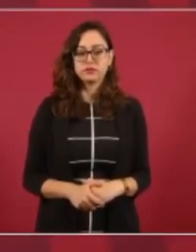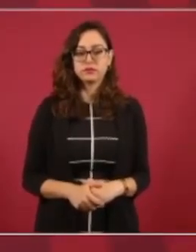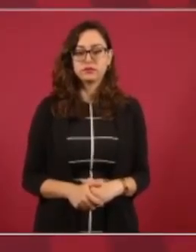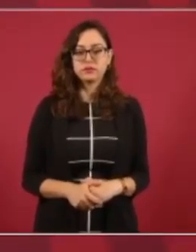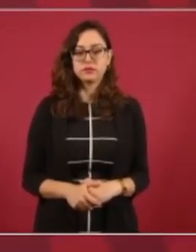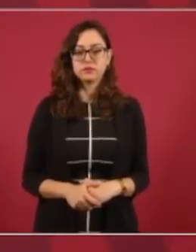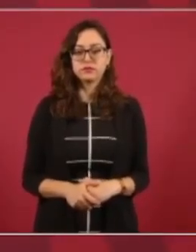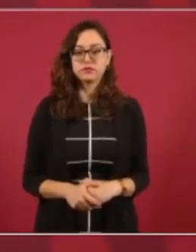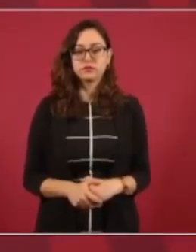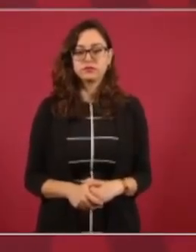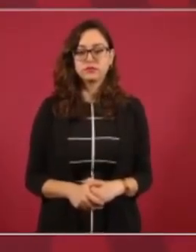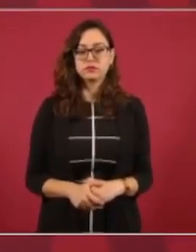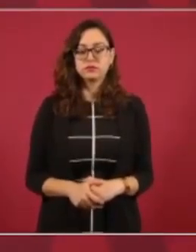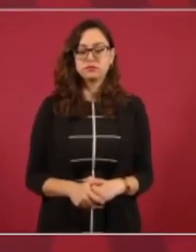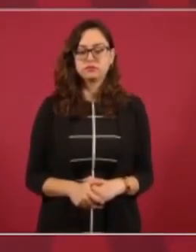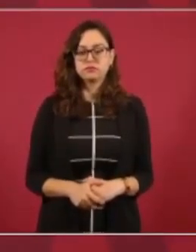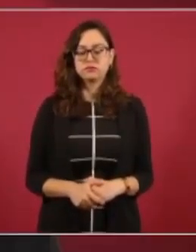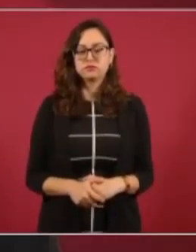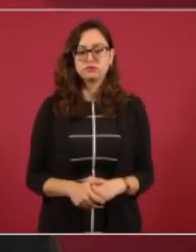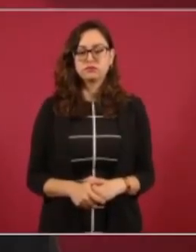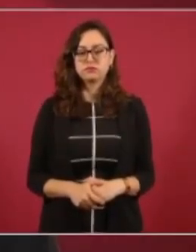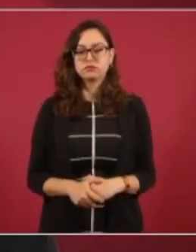nosotros también